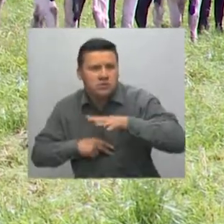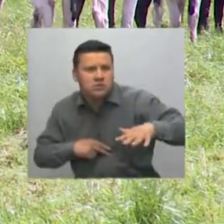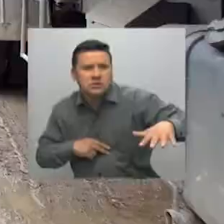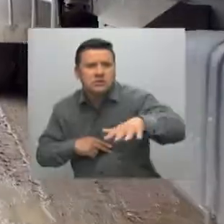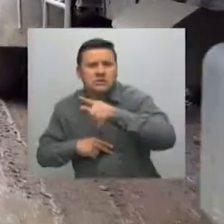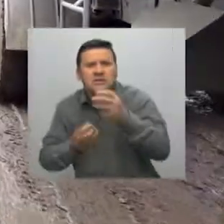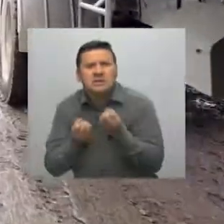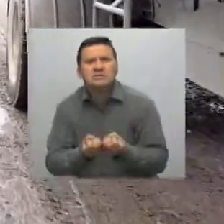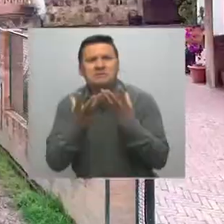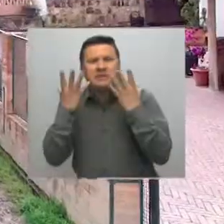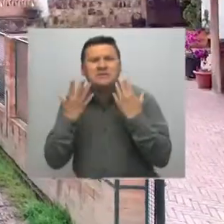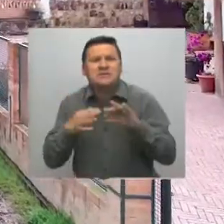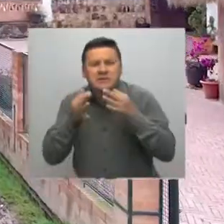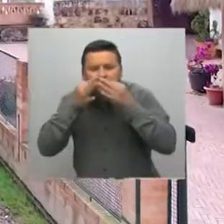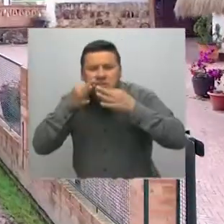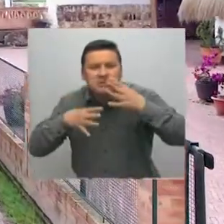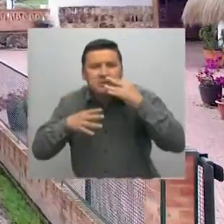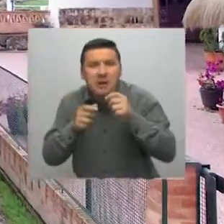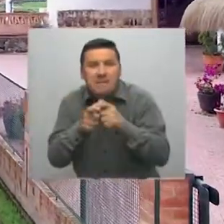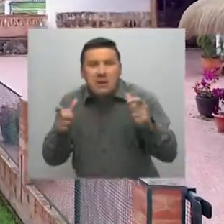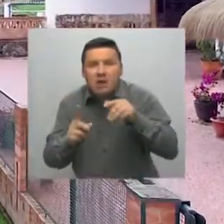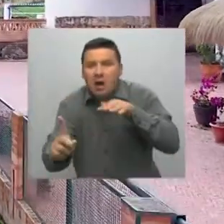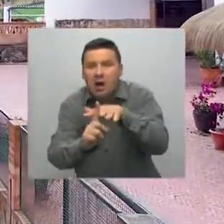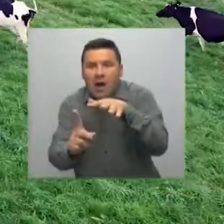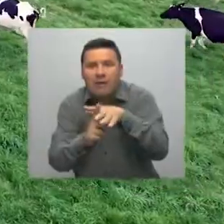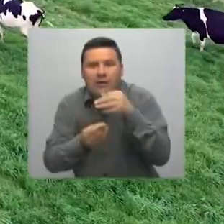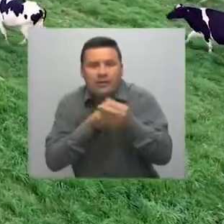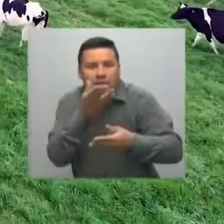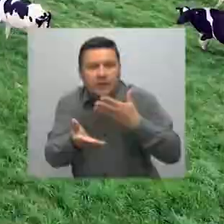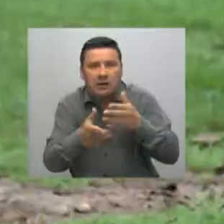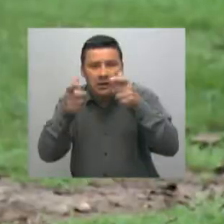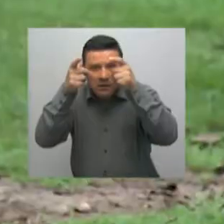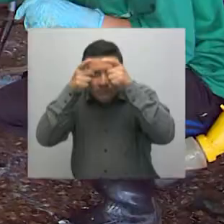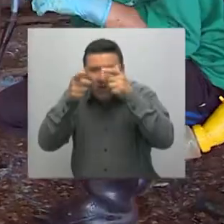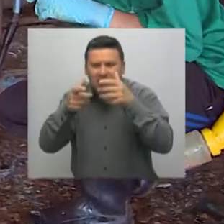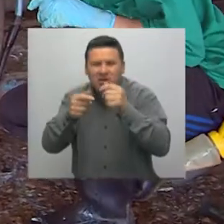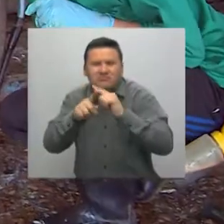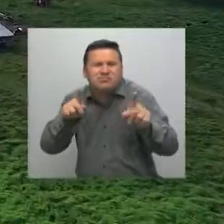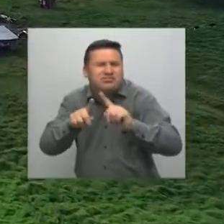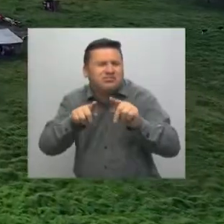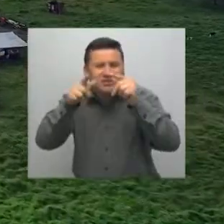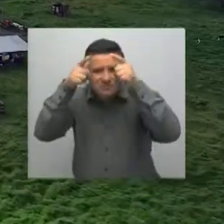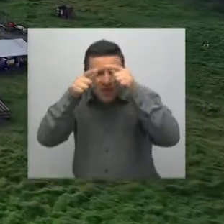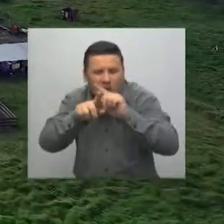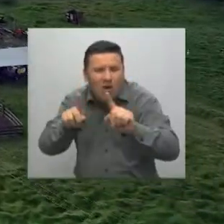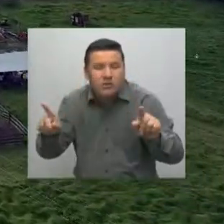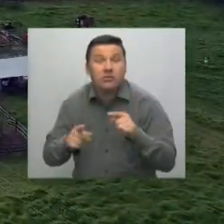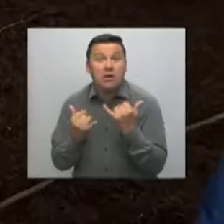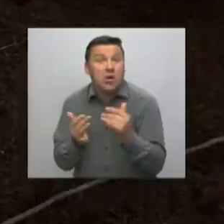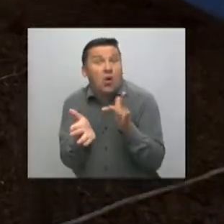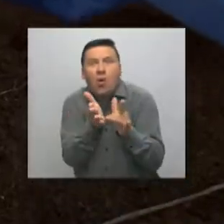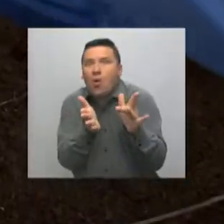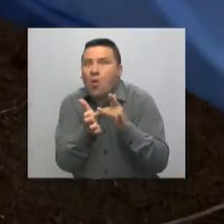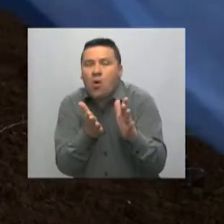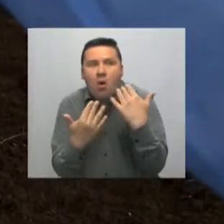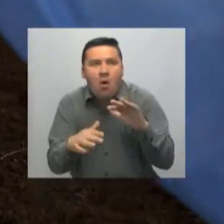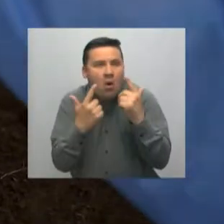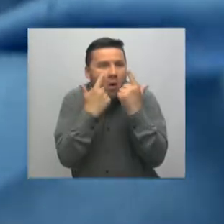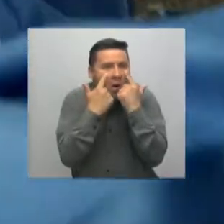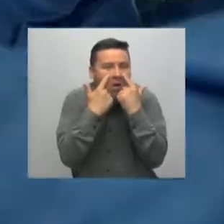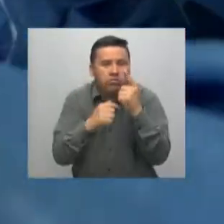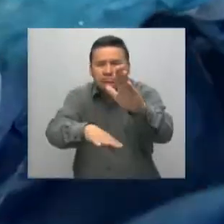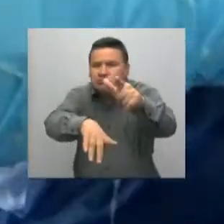Ganaderos, la fiebre aftosa es un virus que se propaga rápidamente y afecta bovinos, bufalinos, porcinos, llamas y alpacas. Estamos en